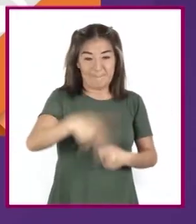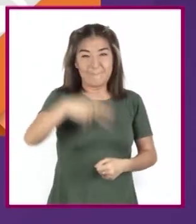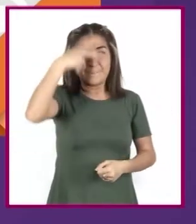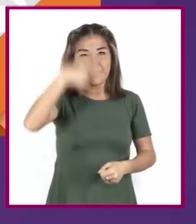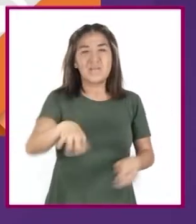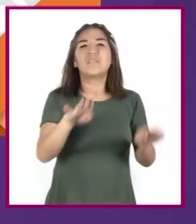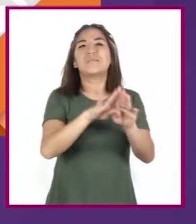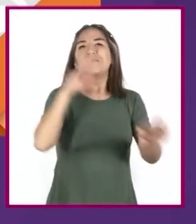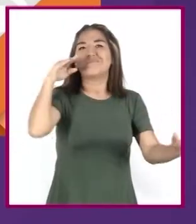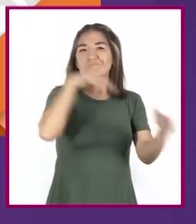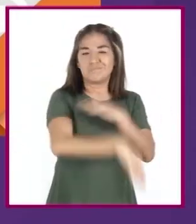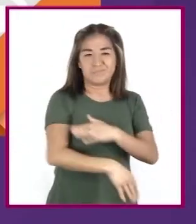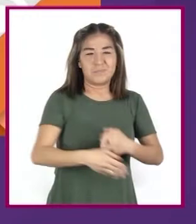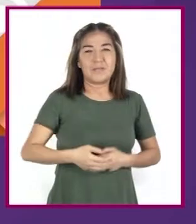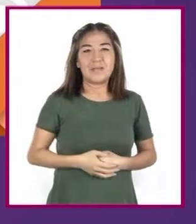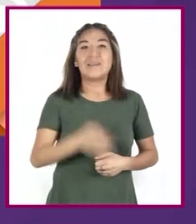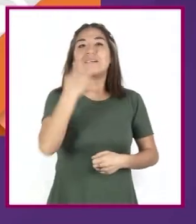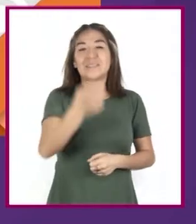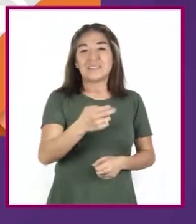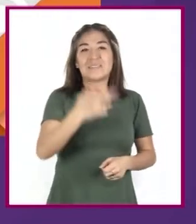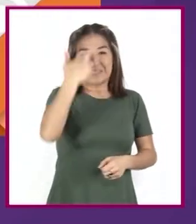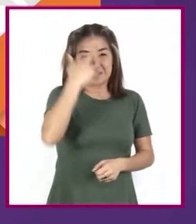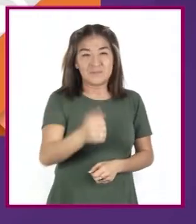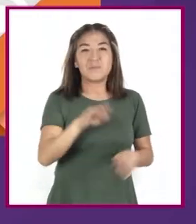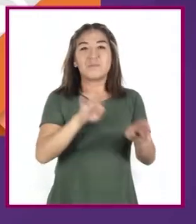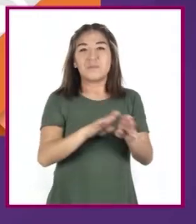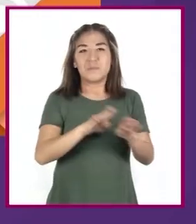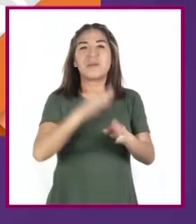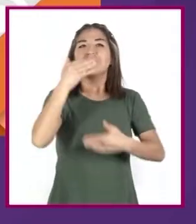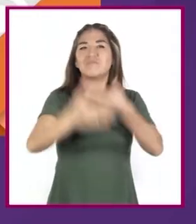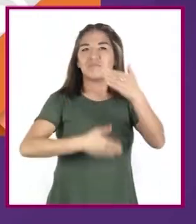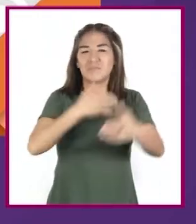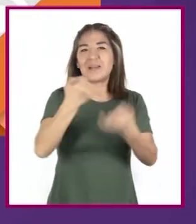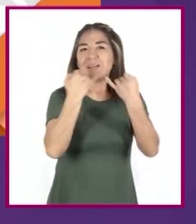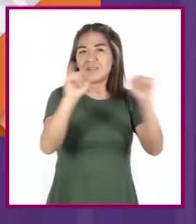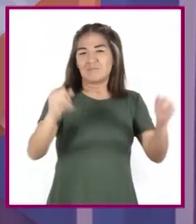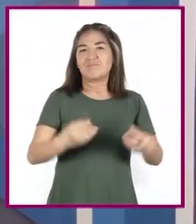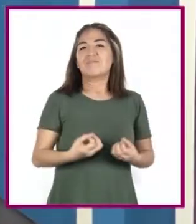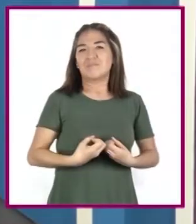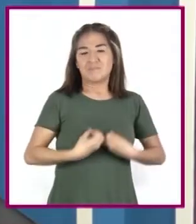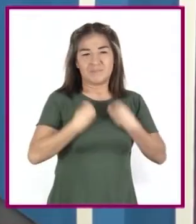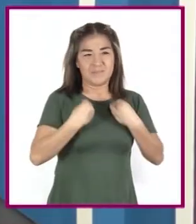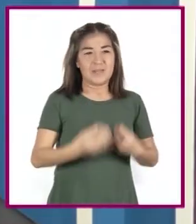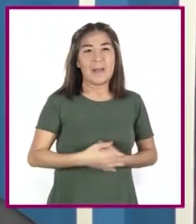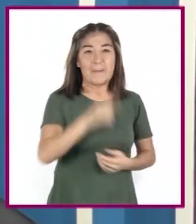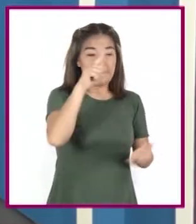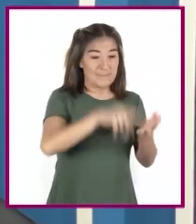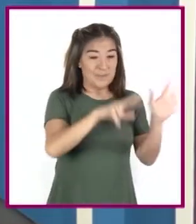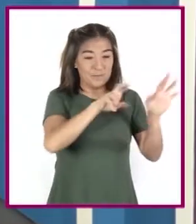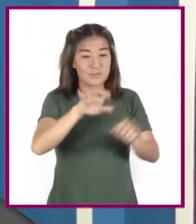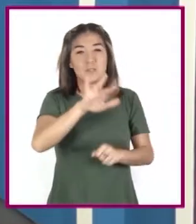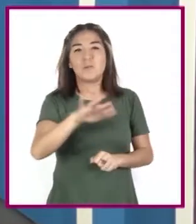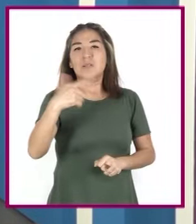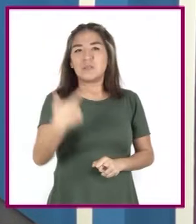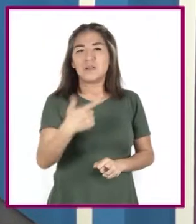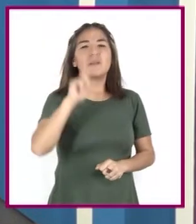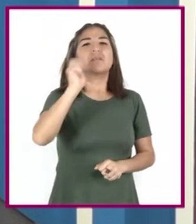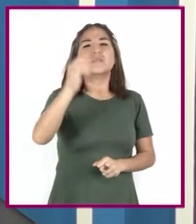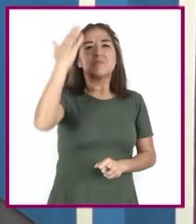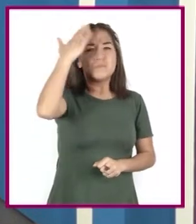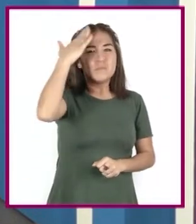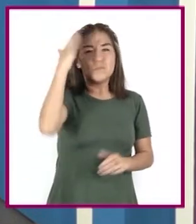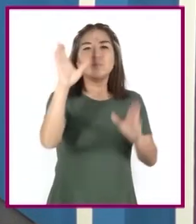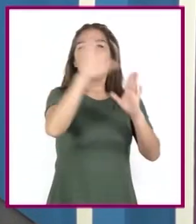estaban hundidos, a pesar de 3 décadas de vida independiente. En 1857 se promulgó